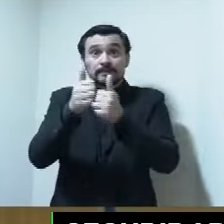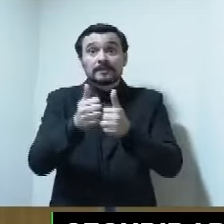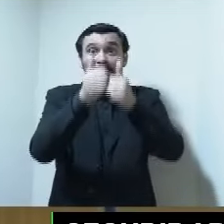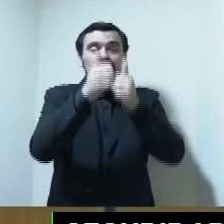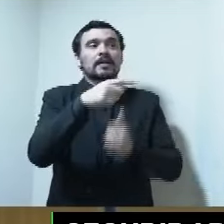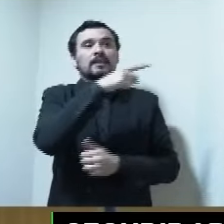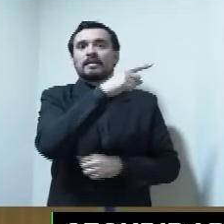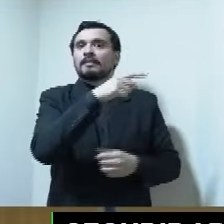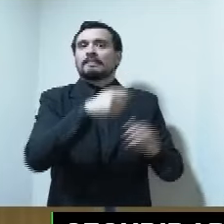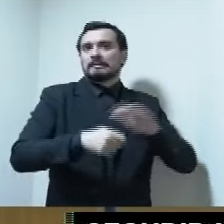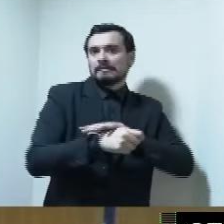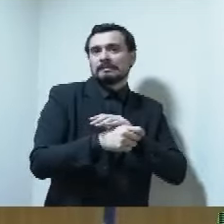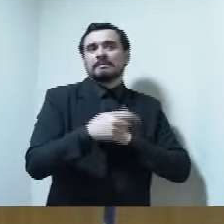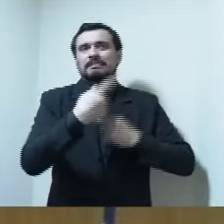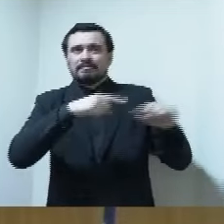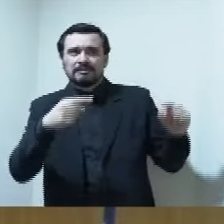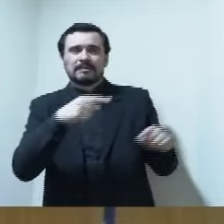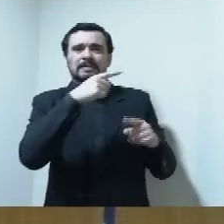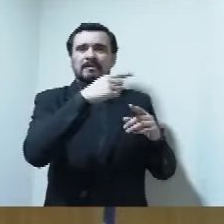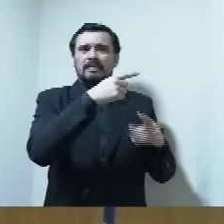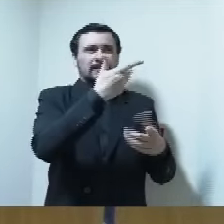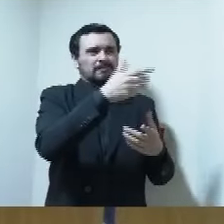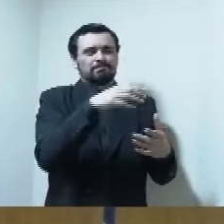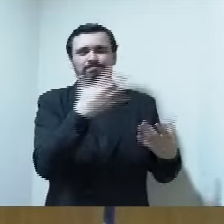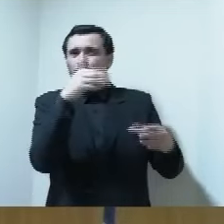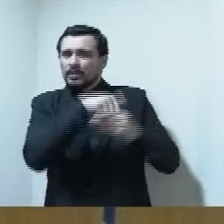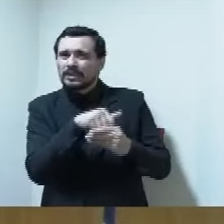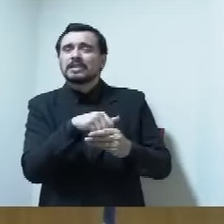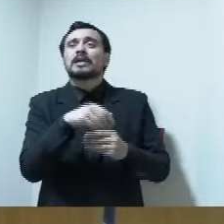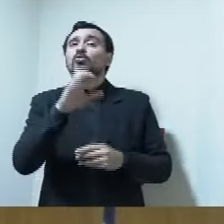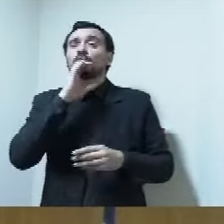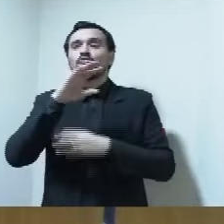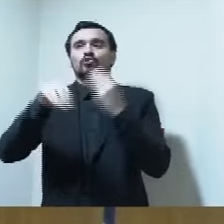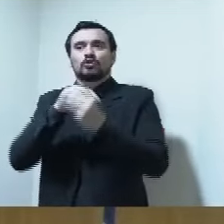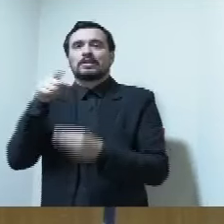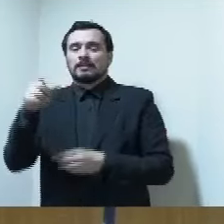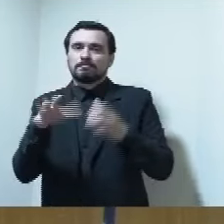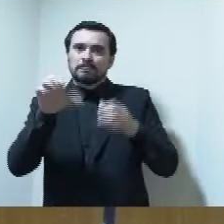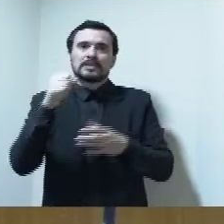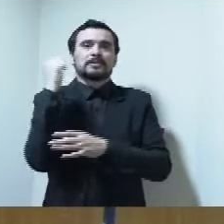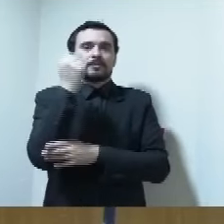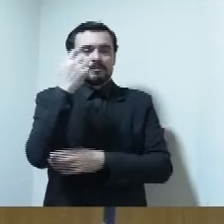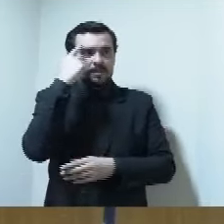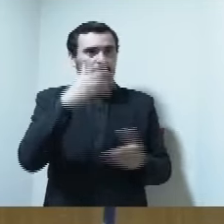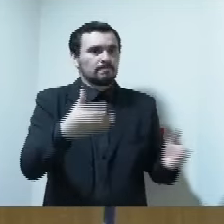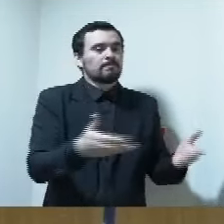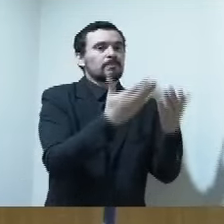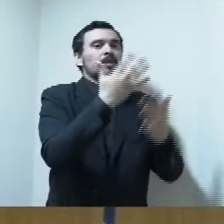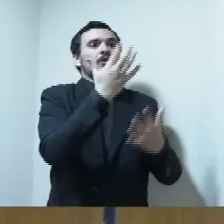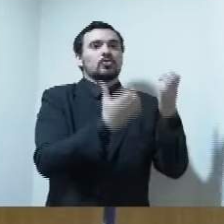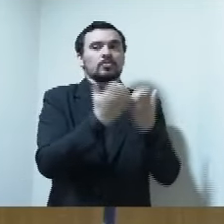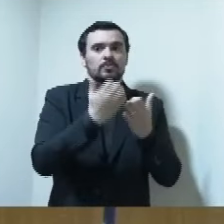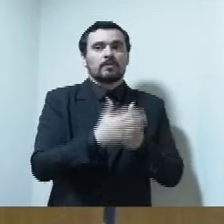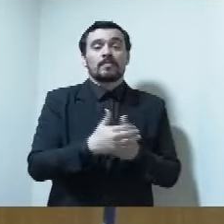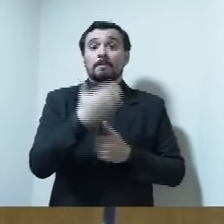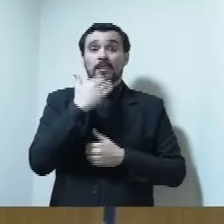la división, de la desesperanza. La política social más efectiva, siempre lo repito, es la prosperidad económica.